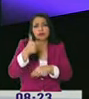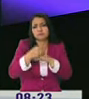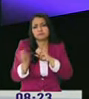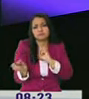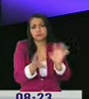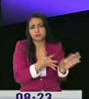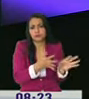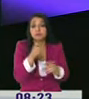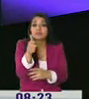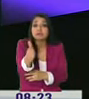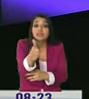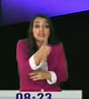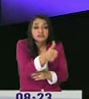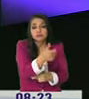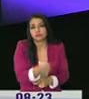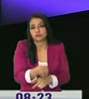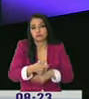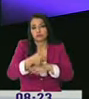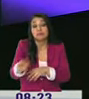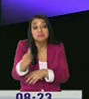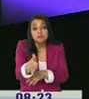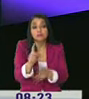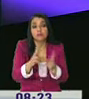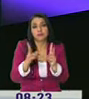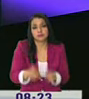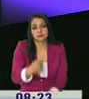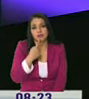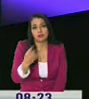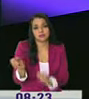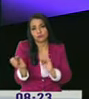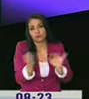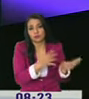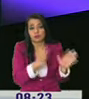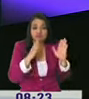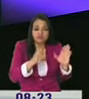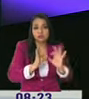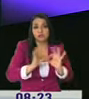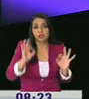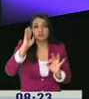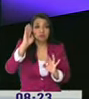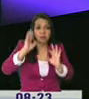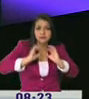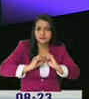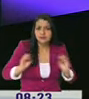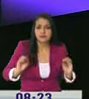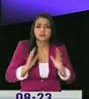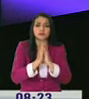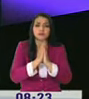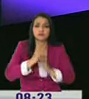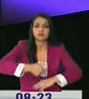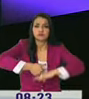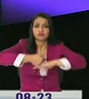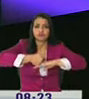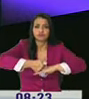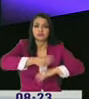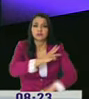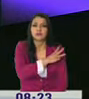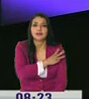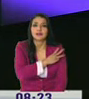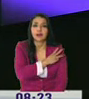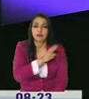abandonado. Palabras textuales de la vecina. No hay patrullaje, vamos a pedirle al comandante general, a Ramiro